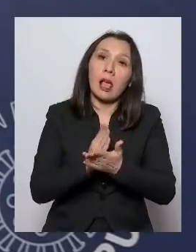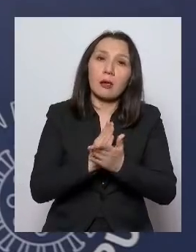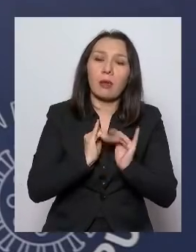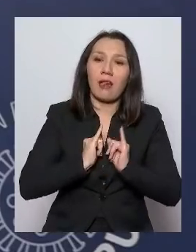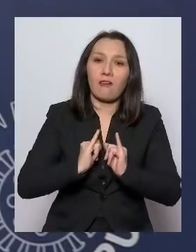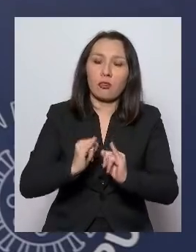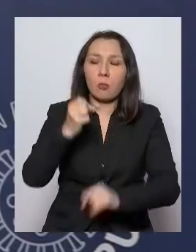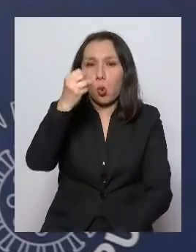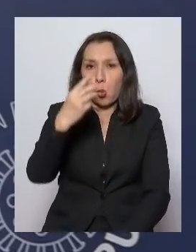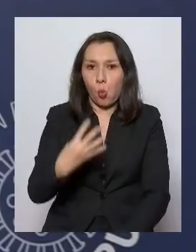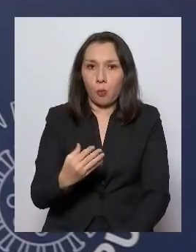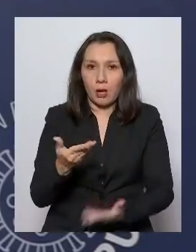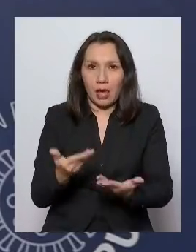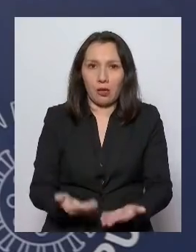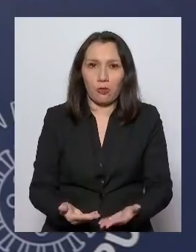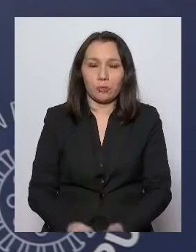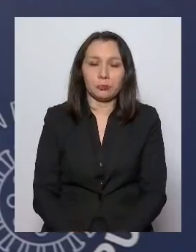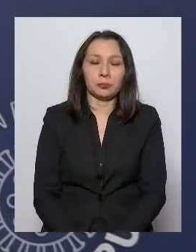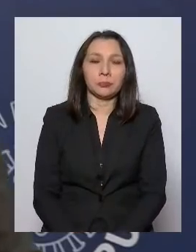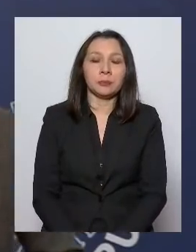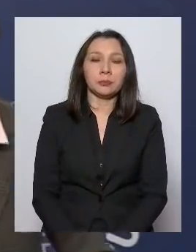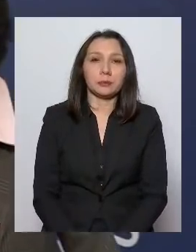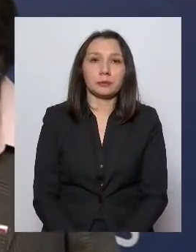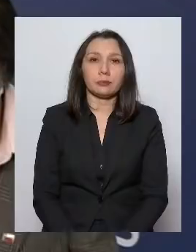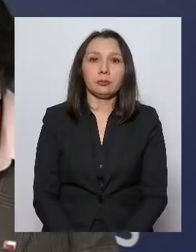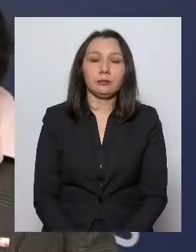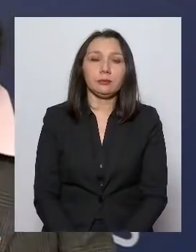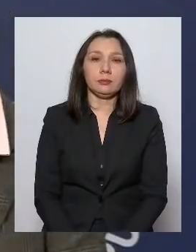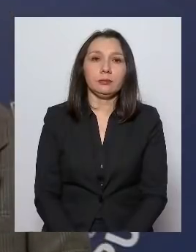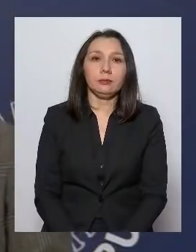entrega de datos del día de hoy.